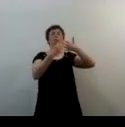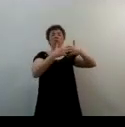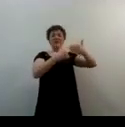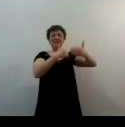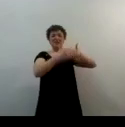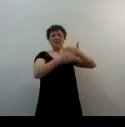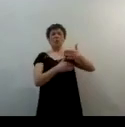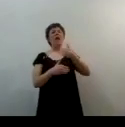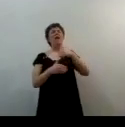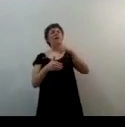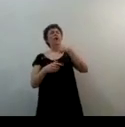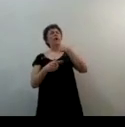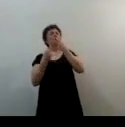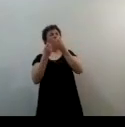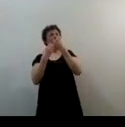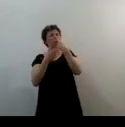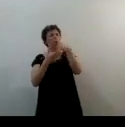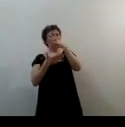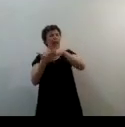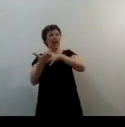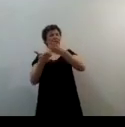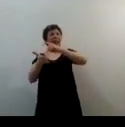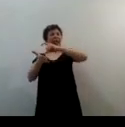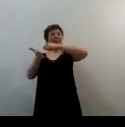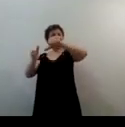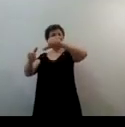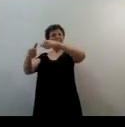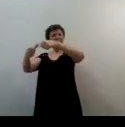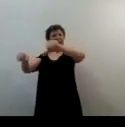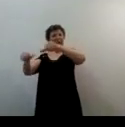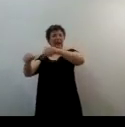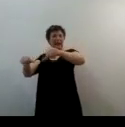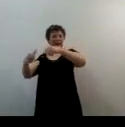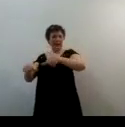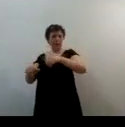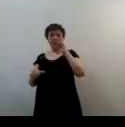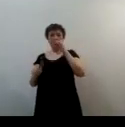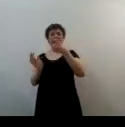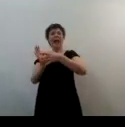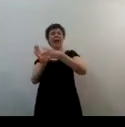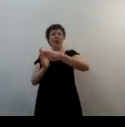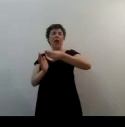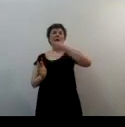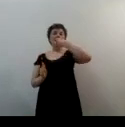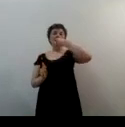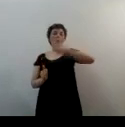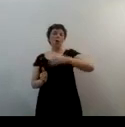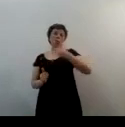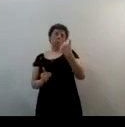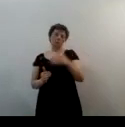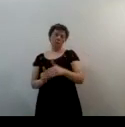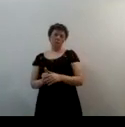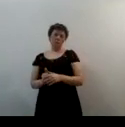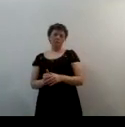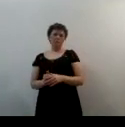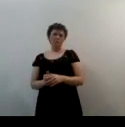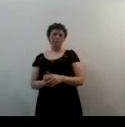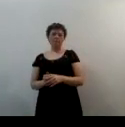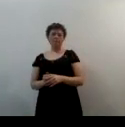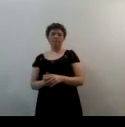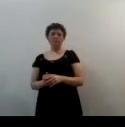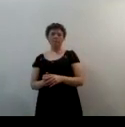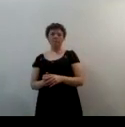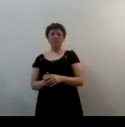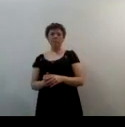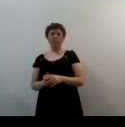información en lo que te aparece en la etiqueta de un alimento a la hora de valorar la calidad de ese alimento. O sea, la más relevante es la que